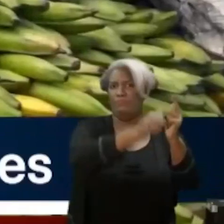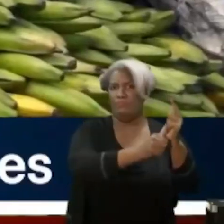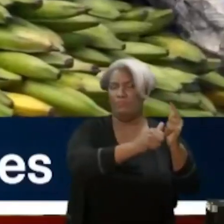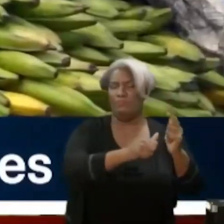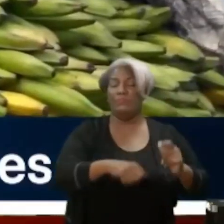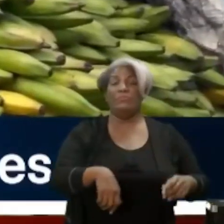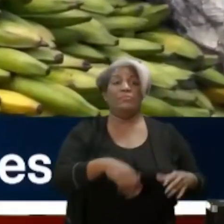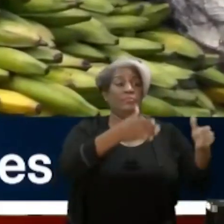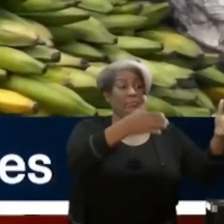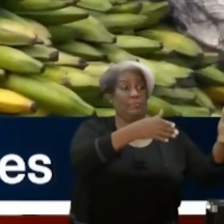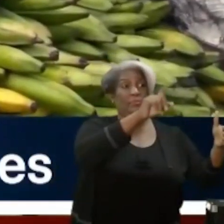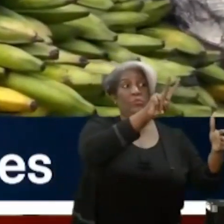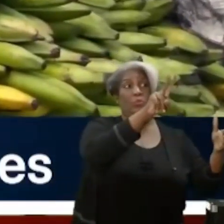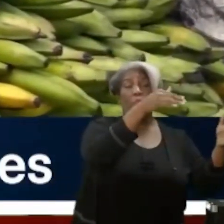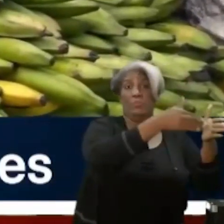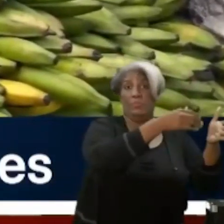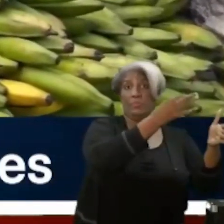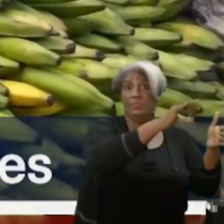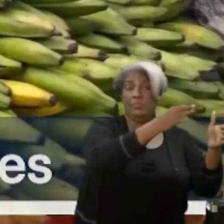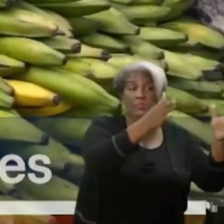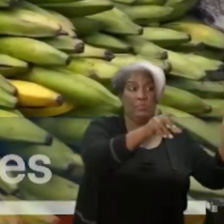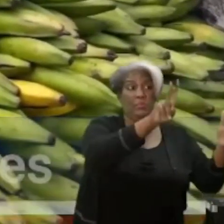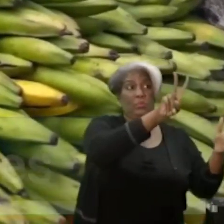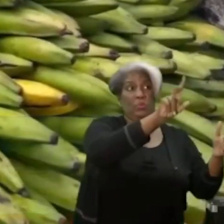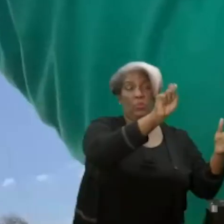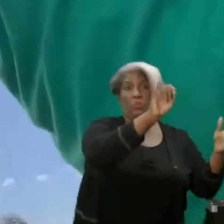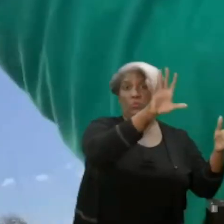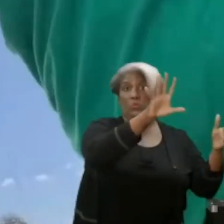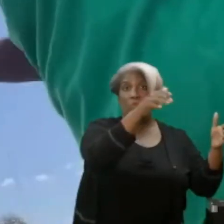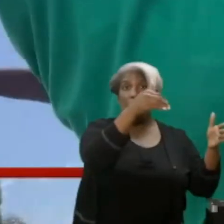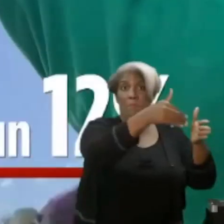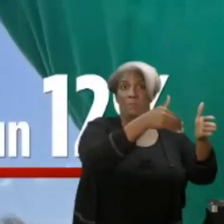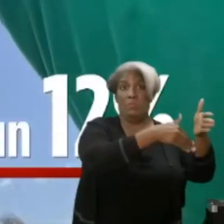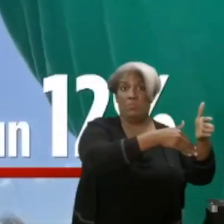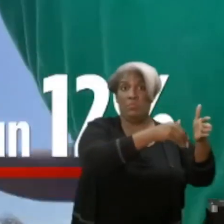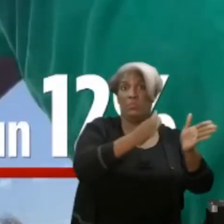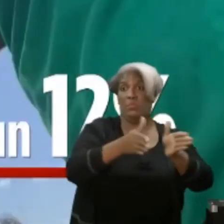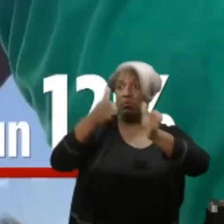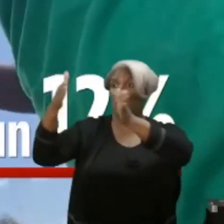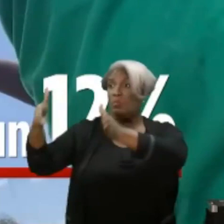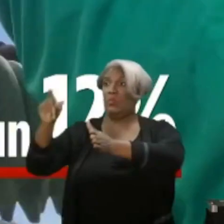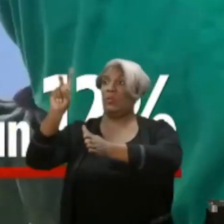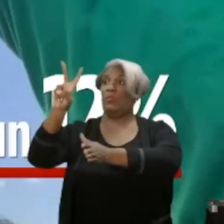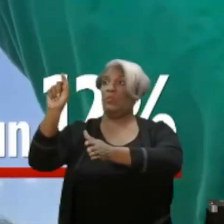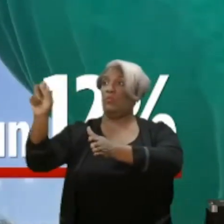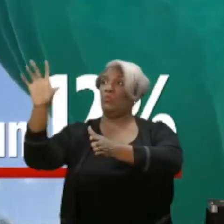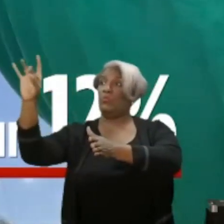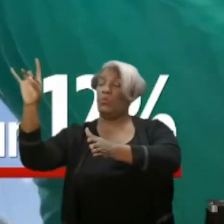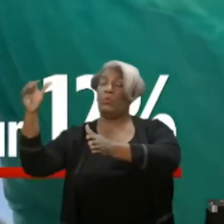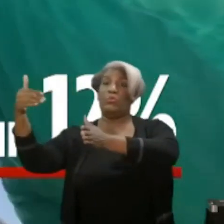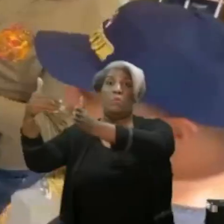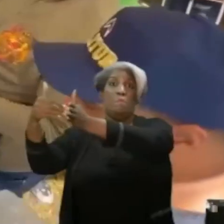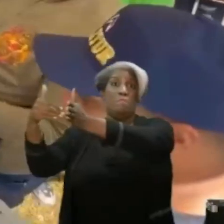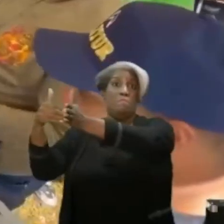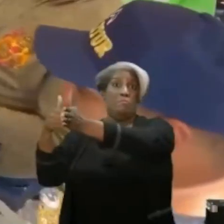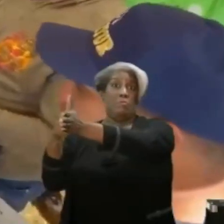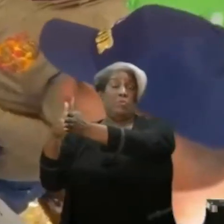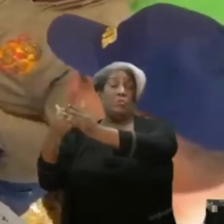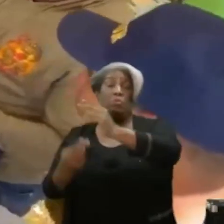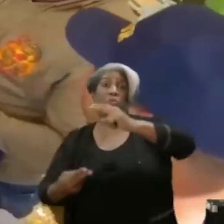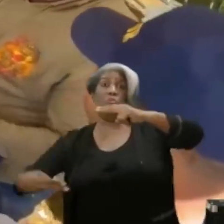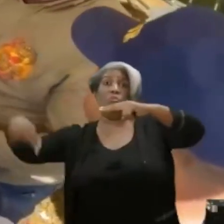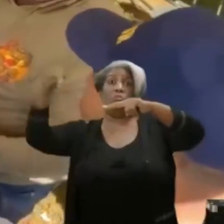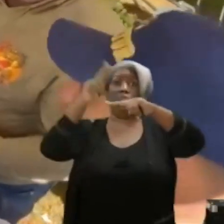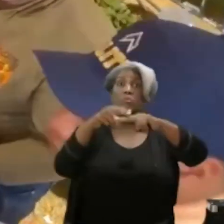el 2019 de 2.5 millones de millares a 2.8 millones de millares para un incremento de